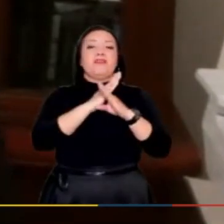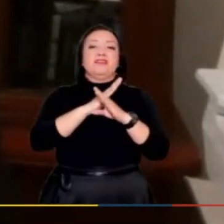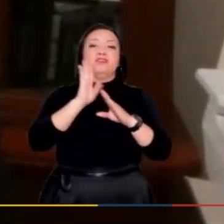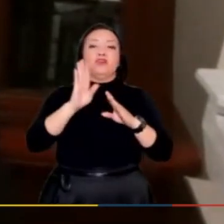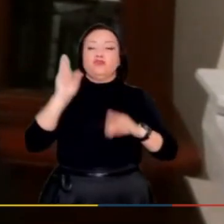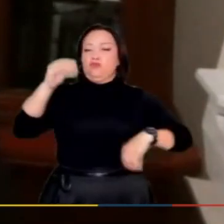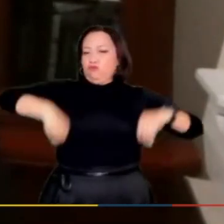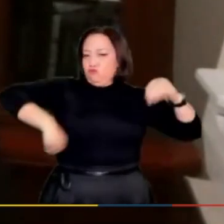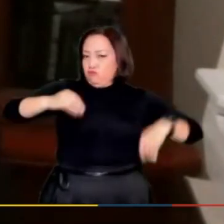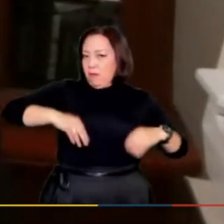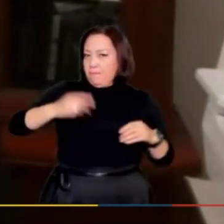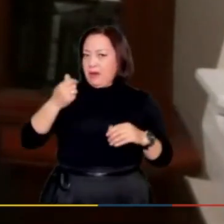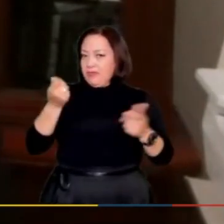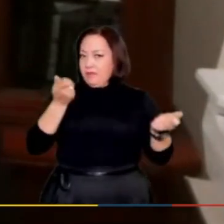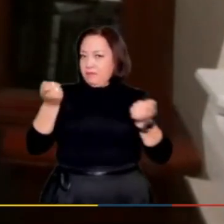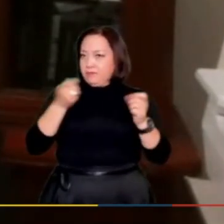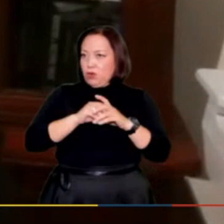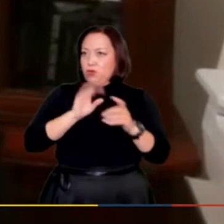activos.